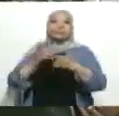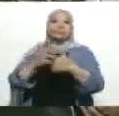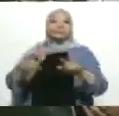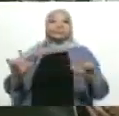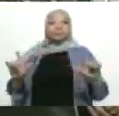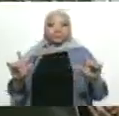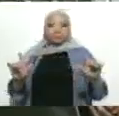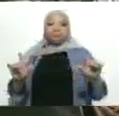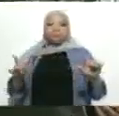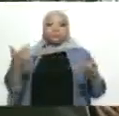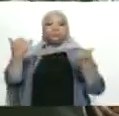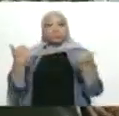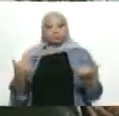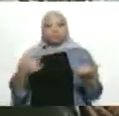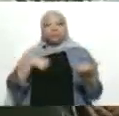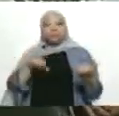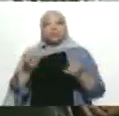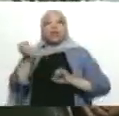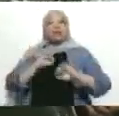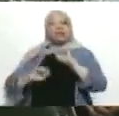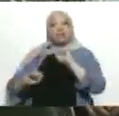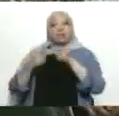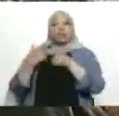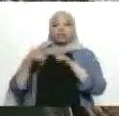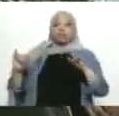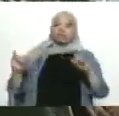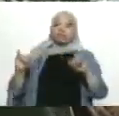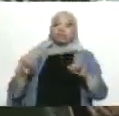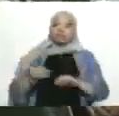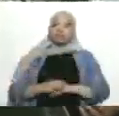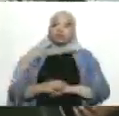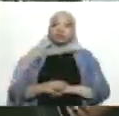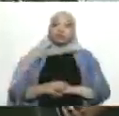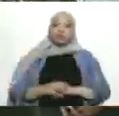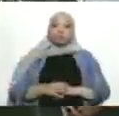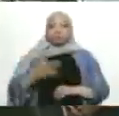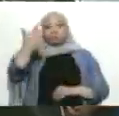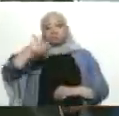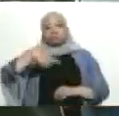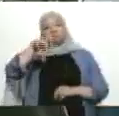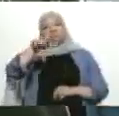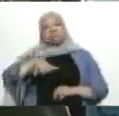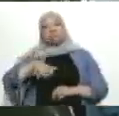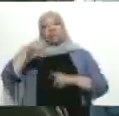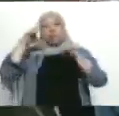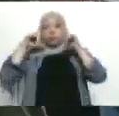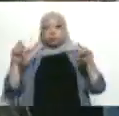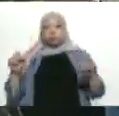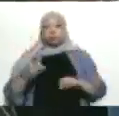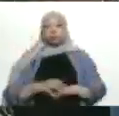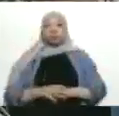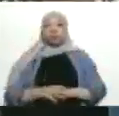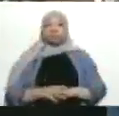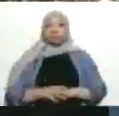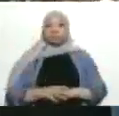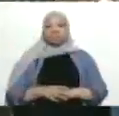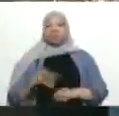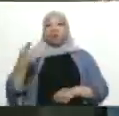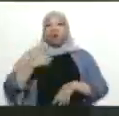día priorizaron la defensa de la soberanía por encima de su estabilidad personal y profesional. Aquella batalla que duró